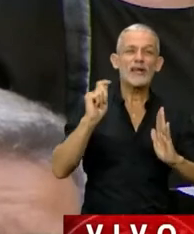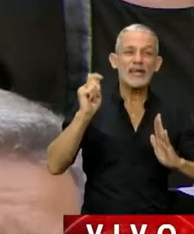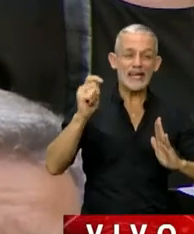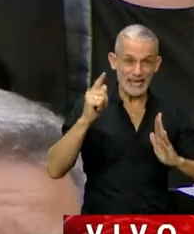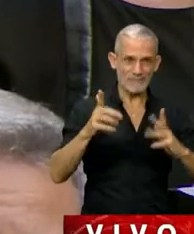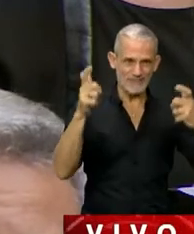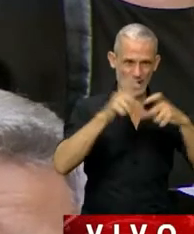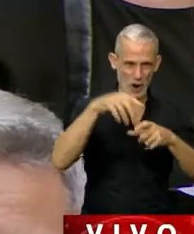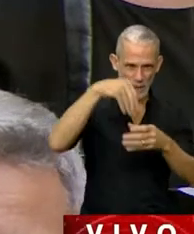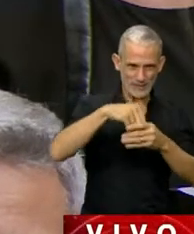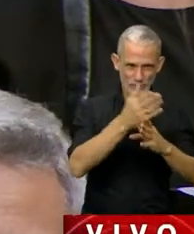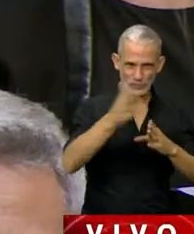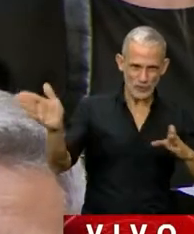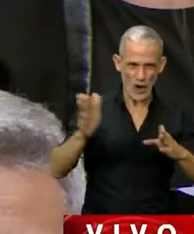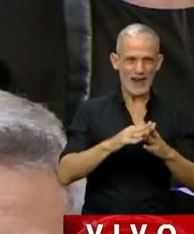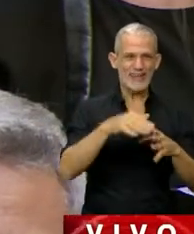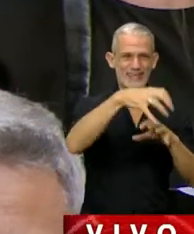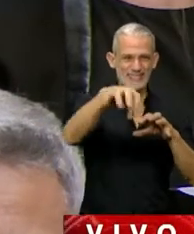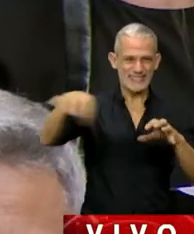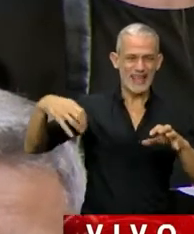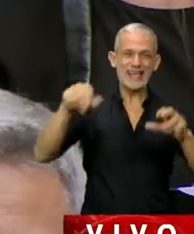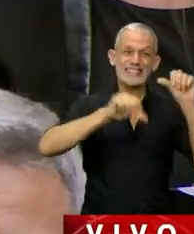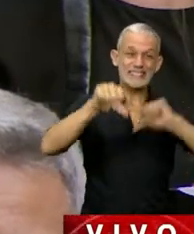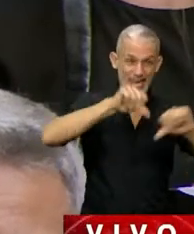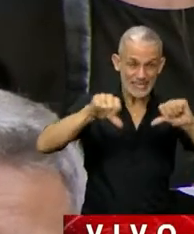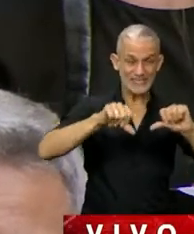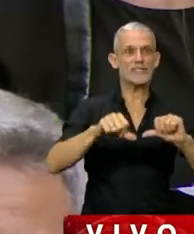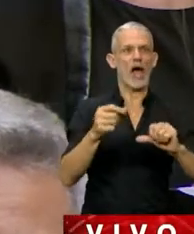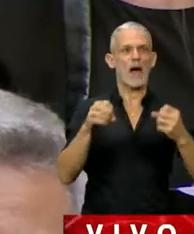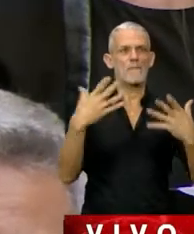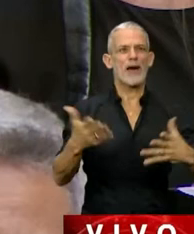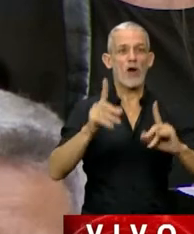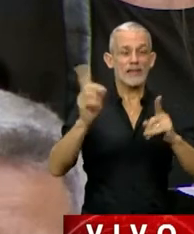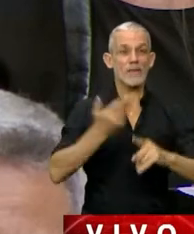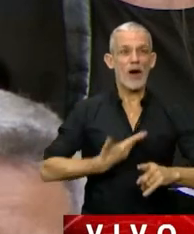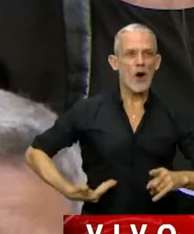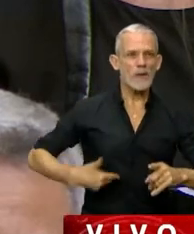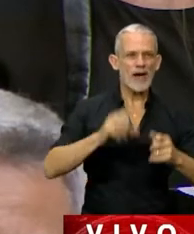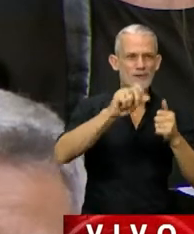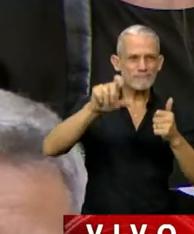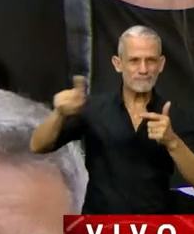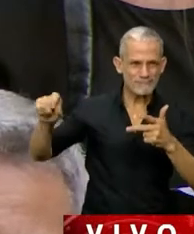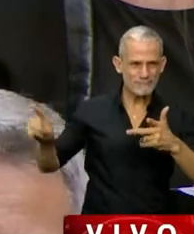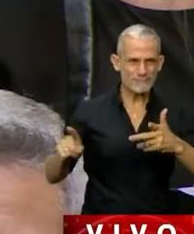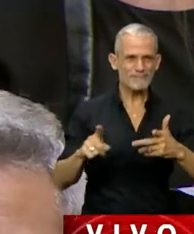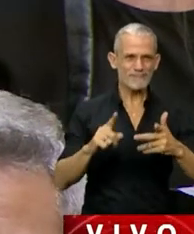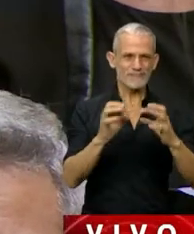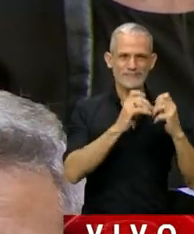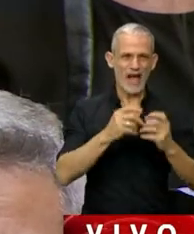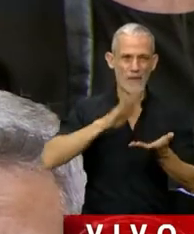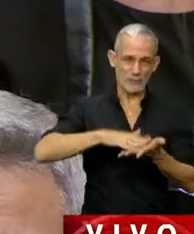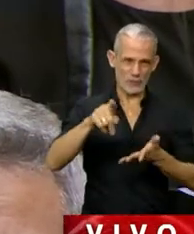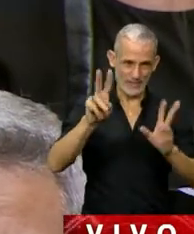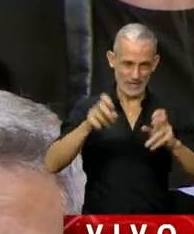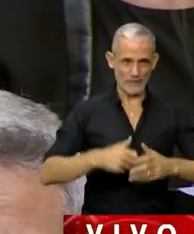no solamente por las áreas de la ciencia, sino también por las áreas gubernamentales que hicieron tratamiento del